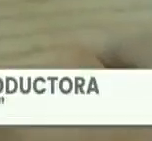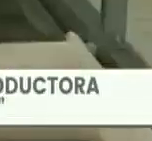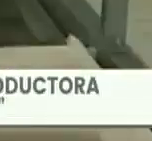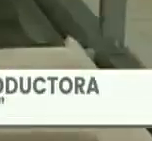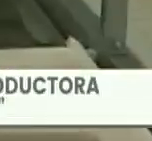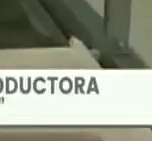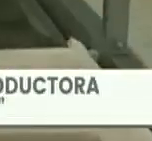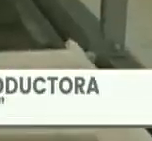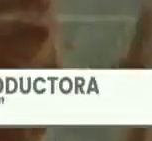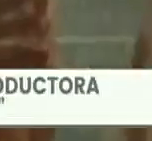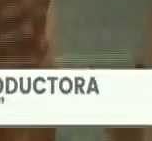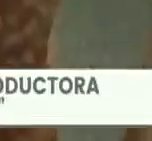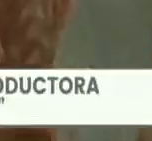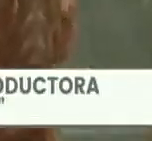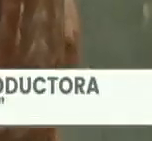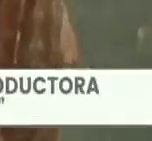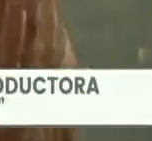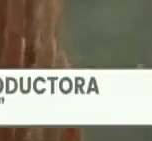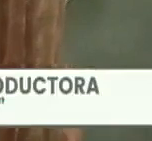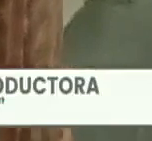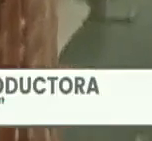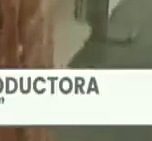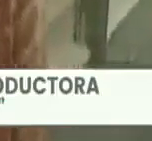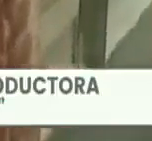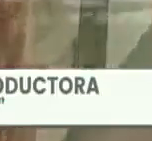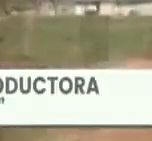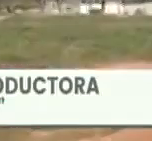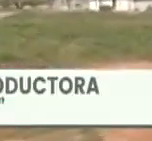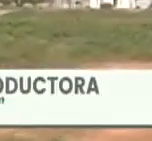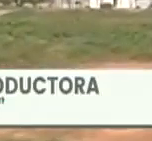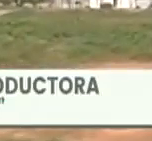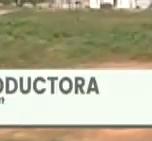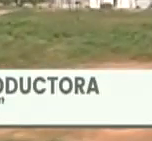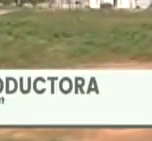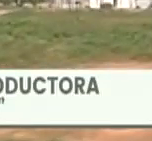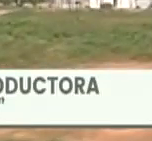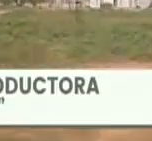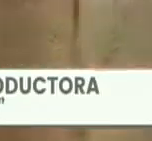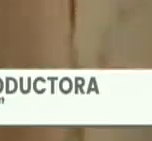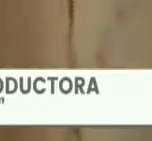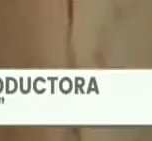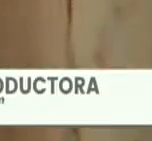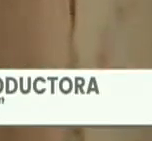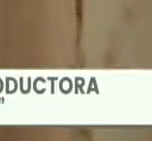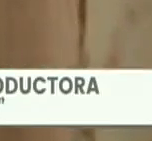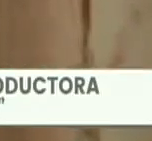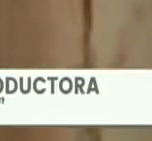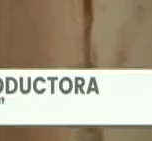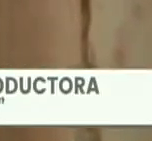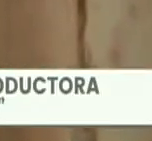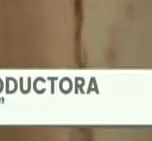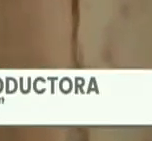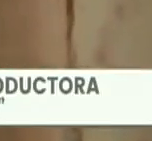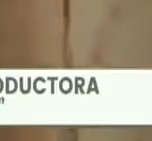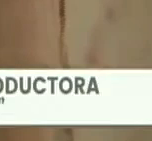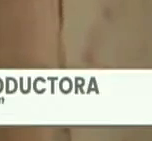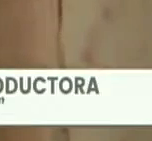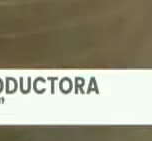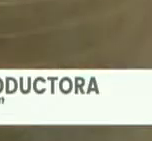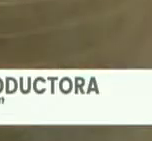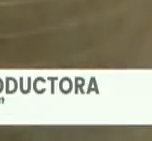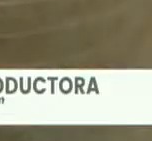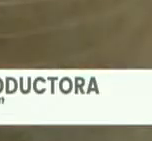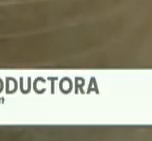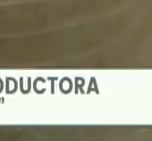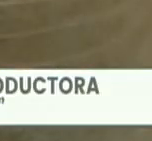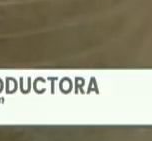empresa que tiene más de 24 años de existencia, donde en la actualidad podemos percibir más de 5.000 animales a nivel de